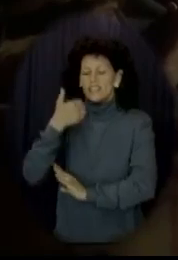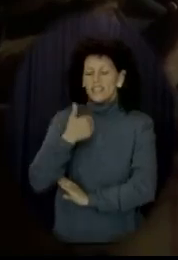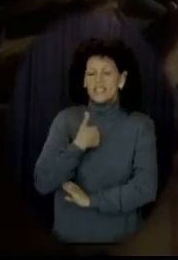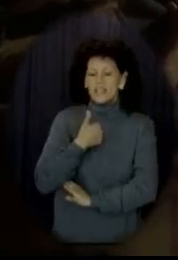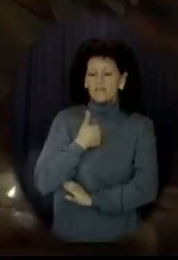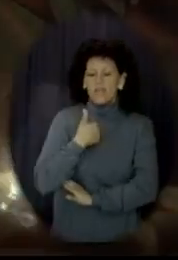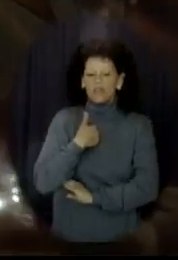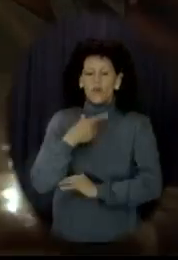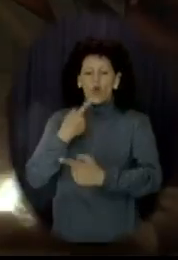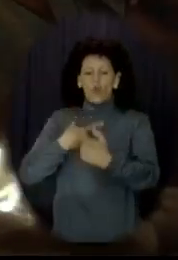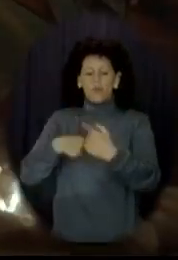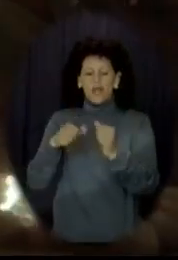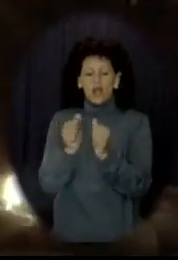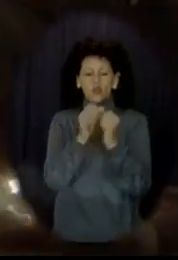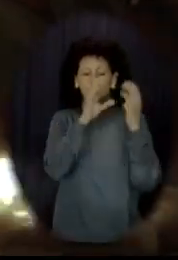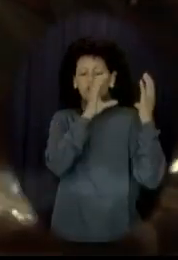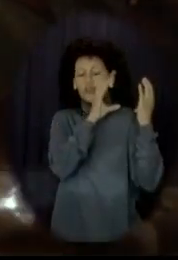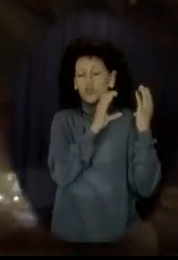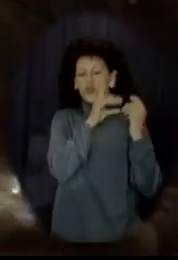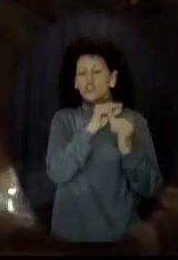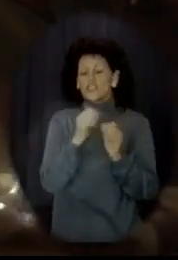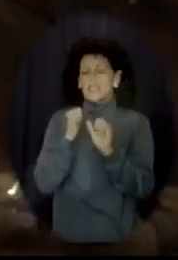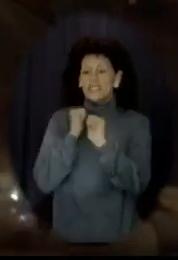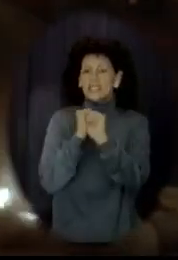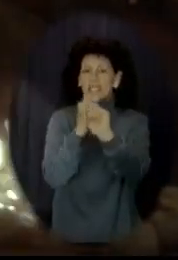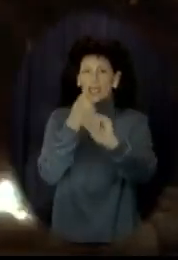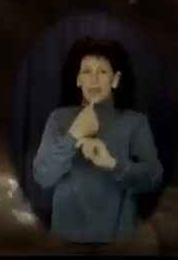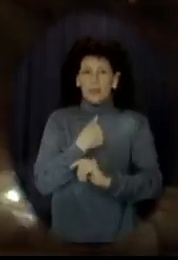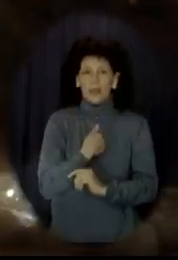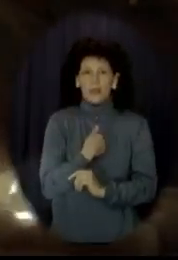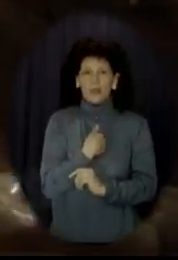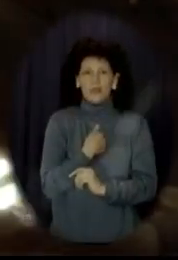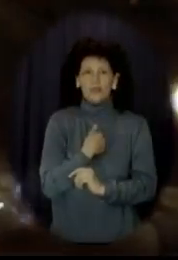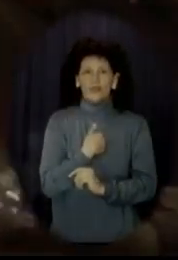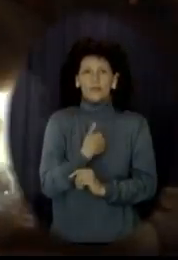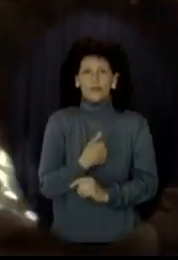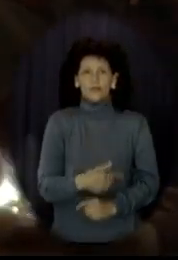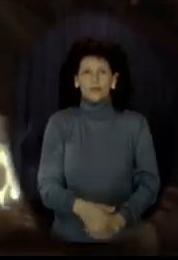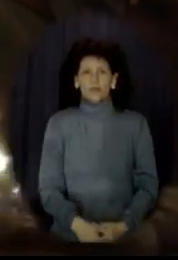mismo. Cargue con su cruz cada día y sígame.